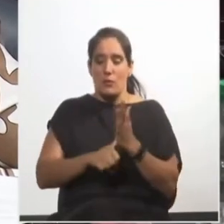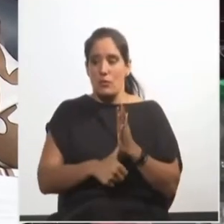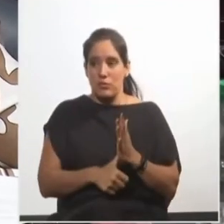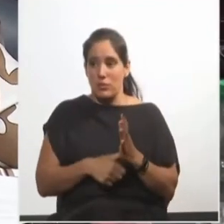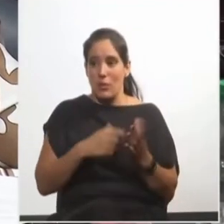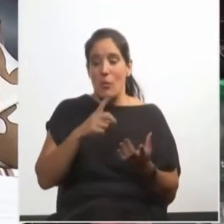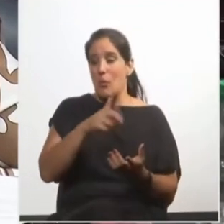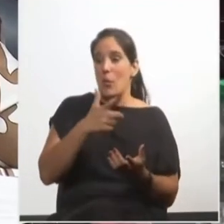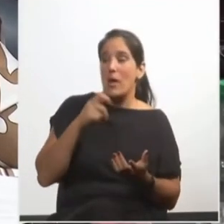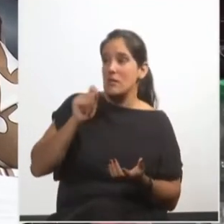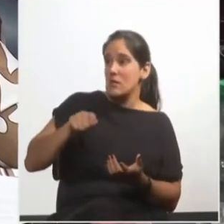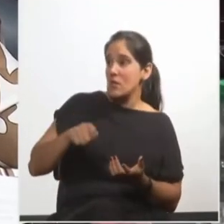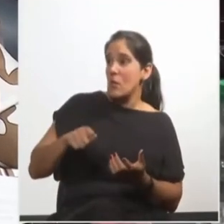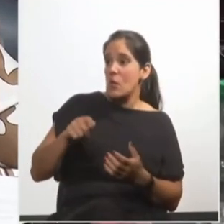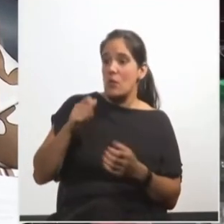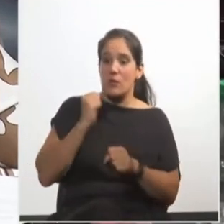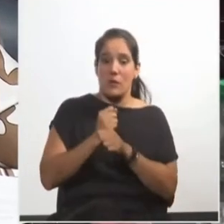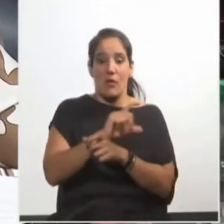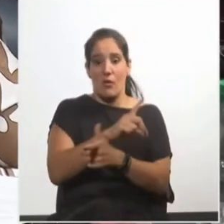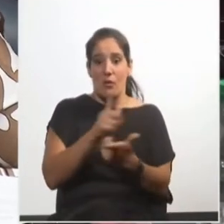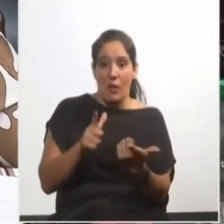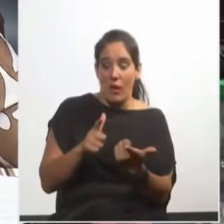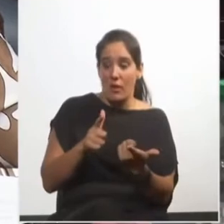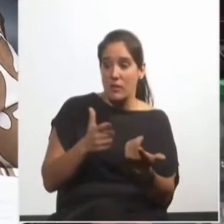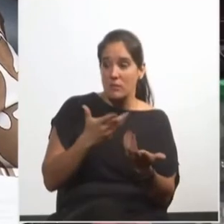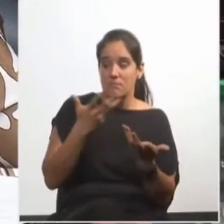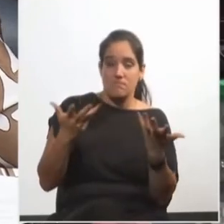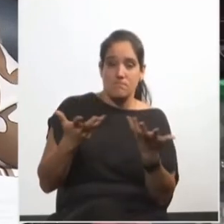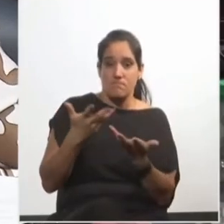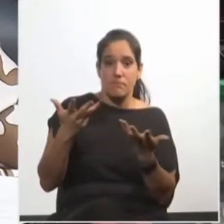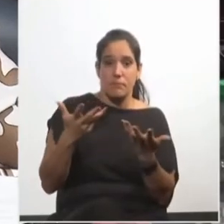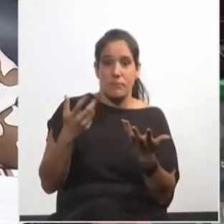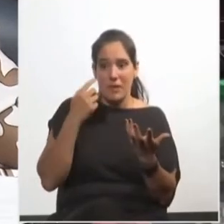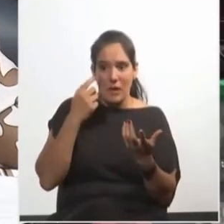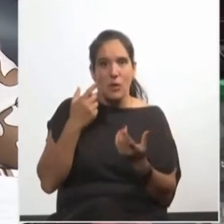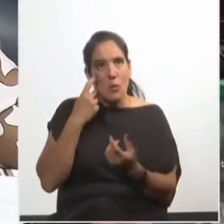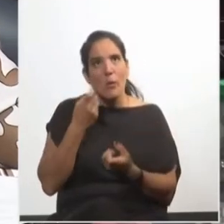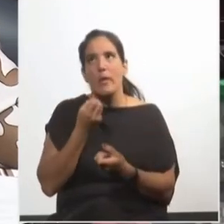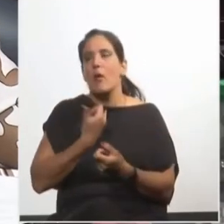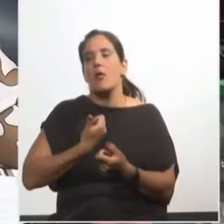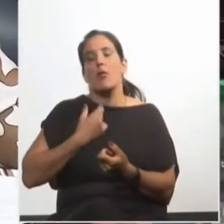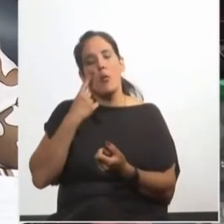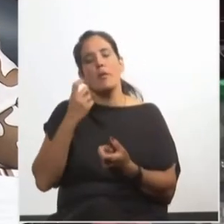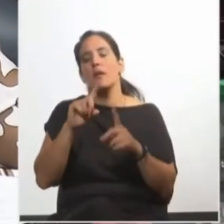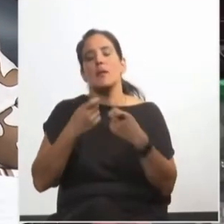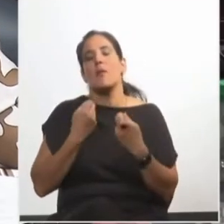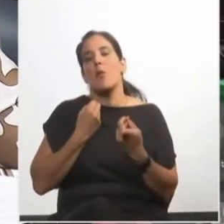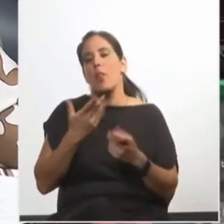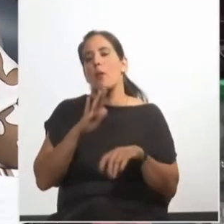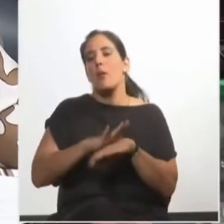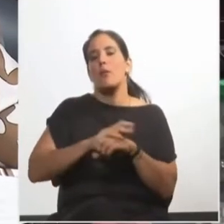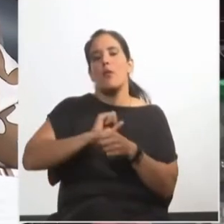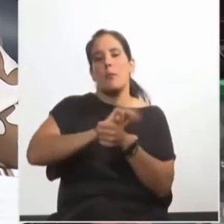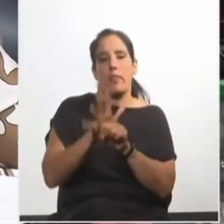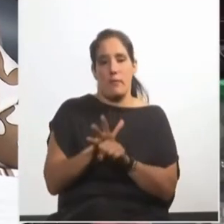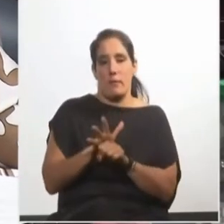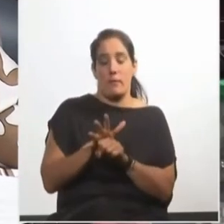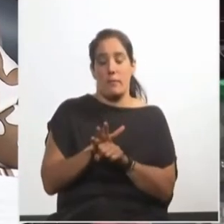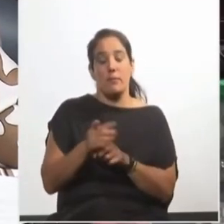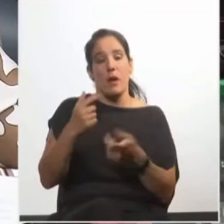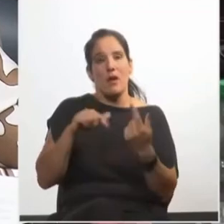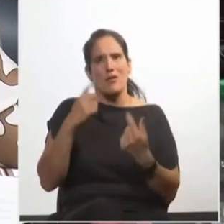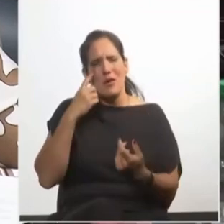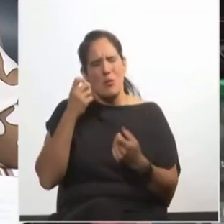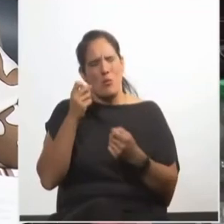de desempleo, cuya importancia quedó más que clara en la pandemia. ¿No llama la atención que